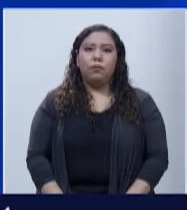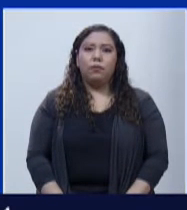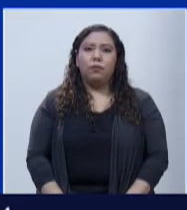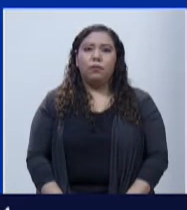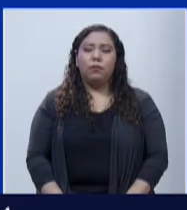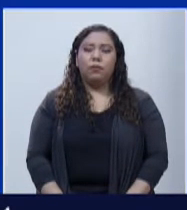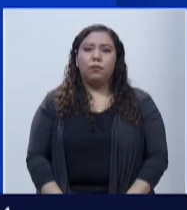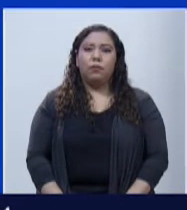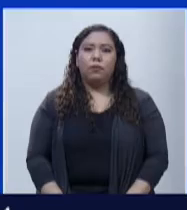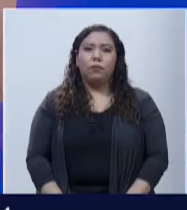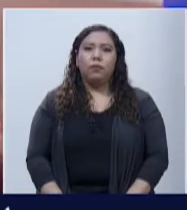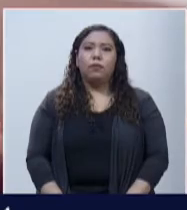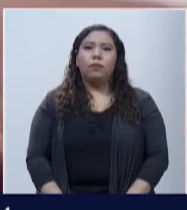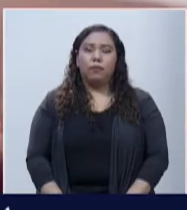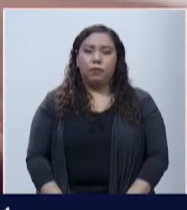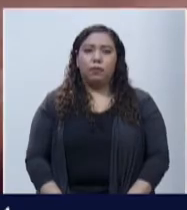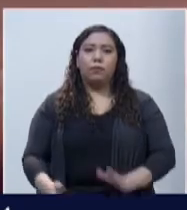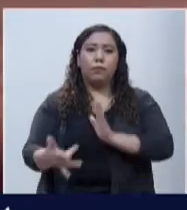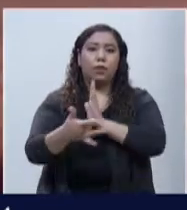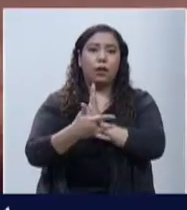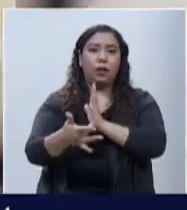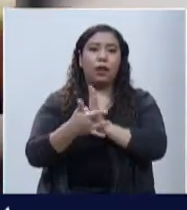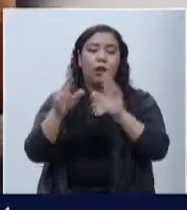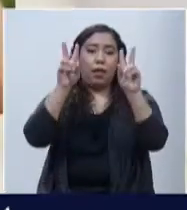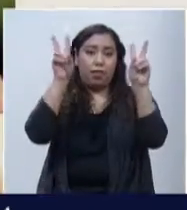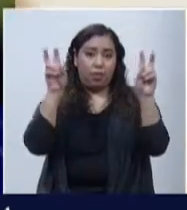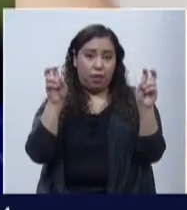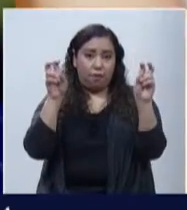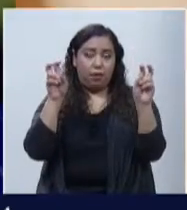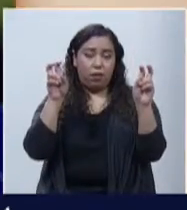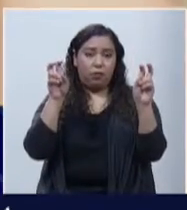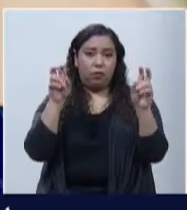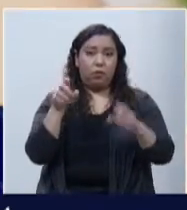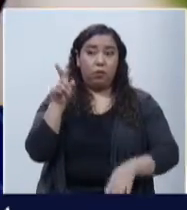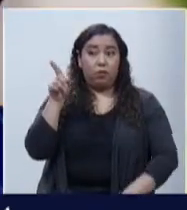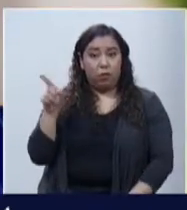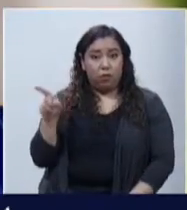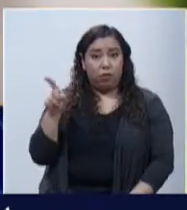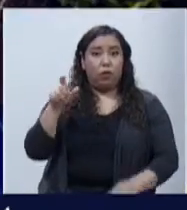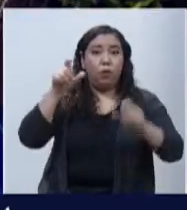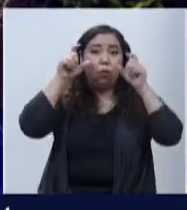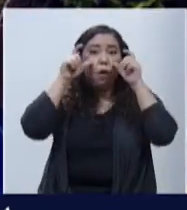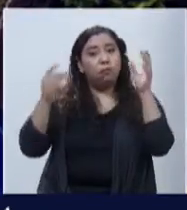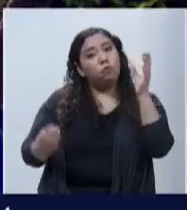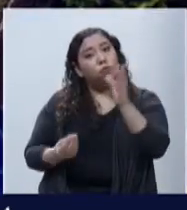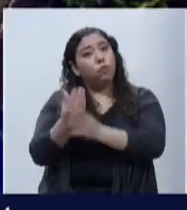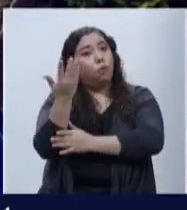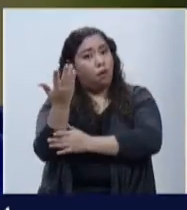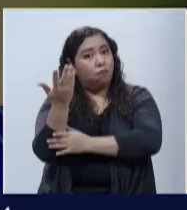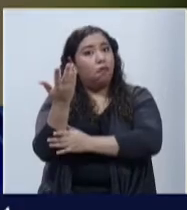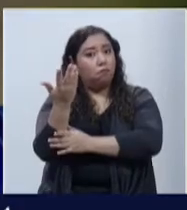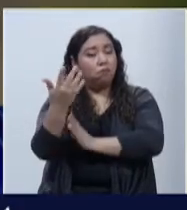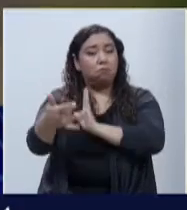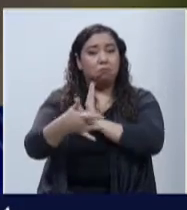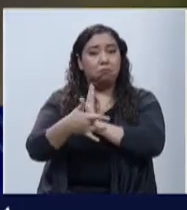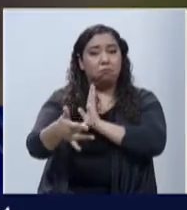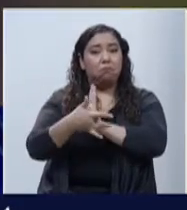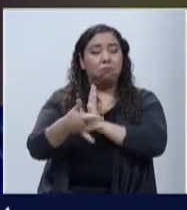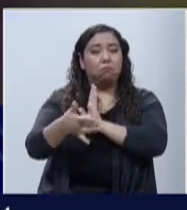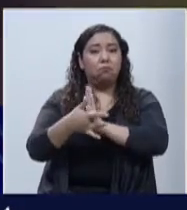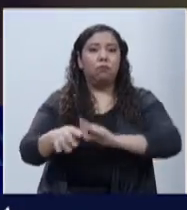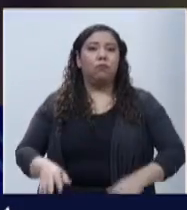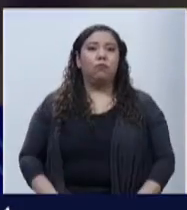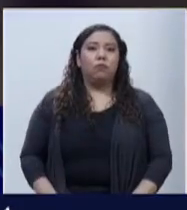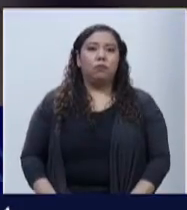ah en nuestra nota tecnológica te traemos a docs las nuevas gafas de sol inteligentes que a través de una